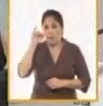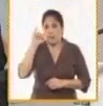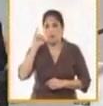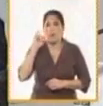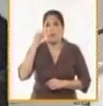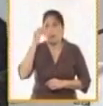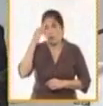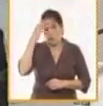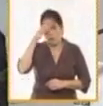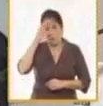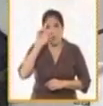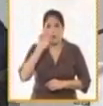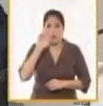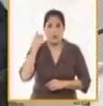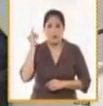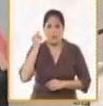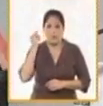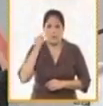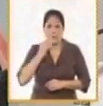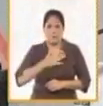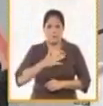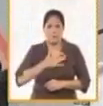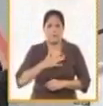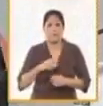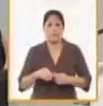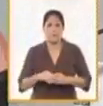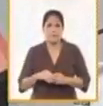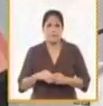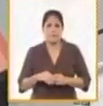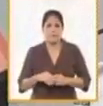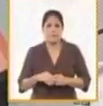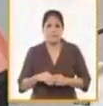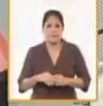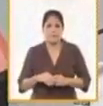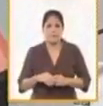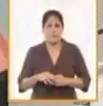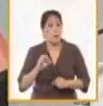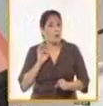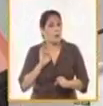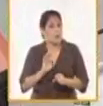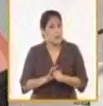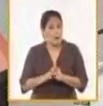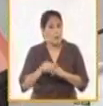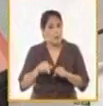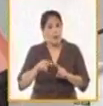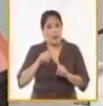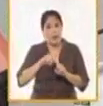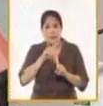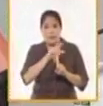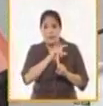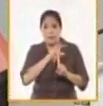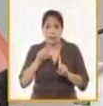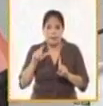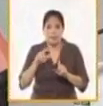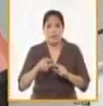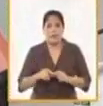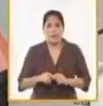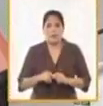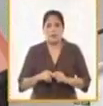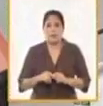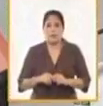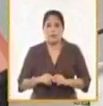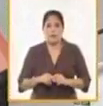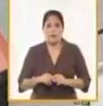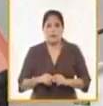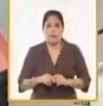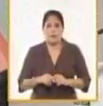Competencia, los colegas, era un chiste. Bueno, como siempre les digo, ya conocen nuestros temas, conocen también a nuestros invitados. Por